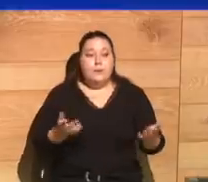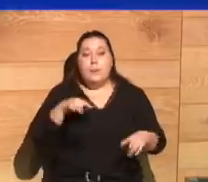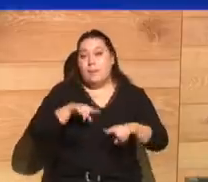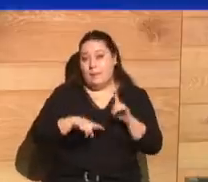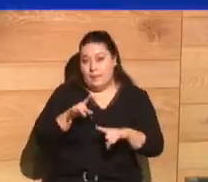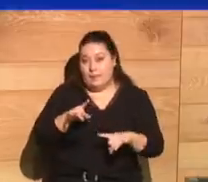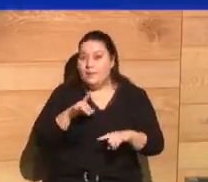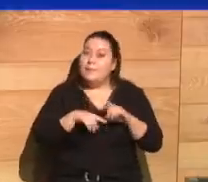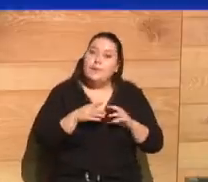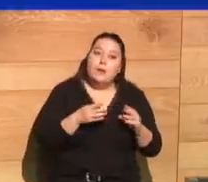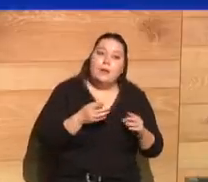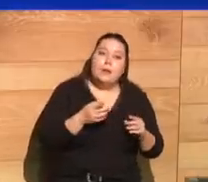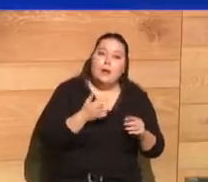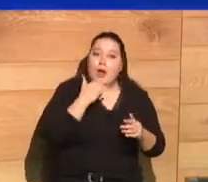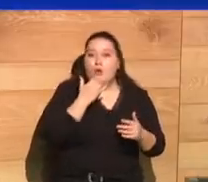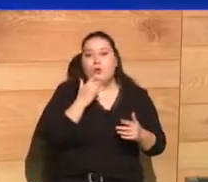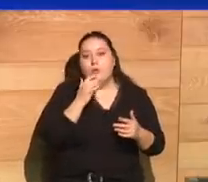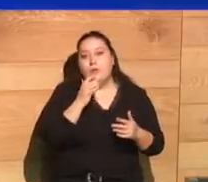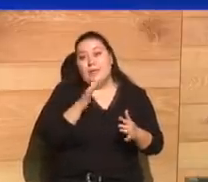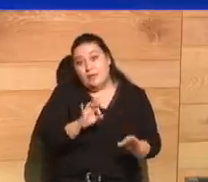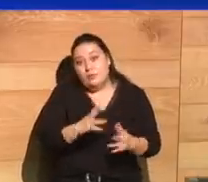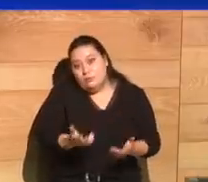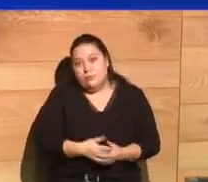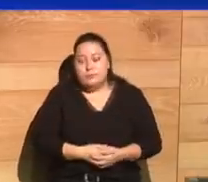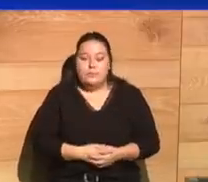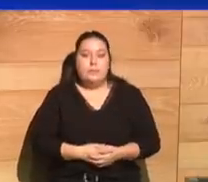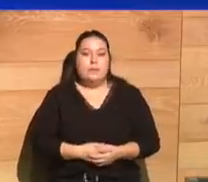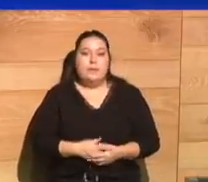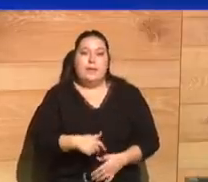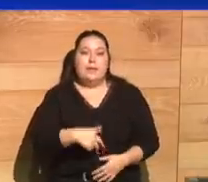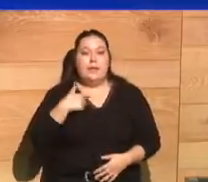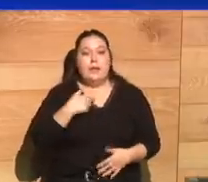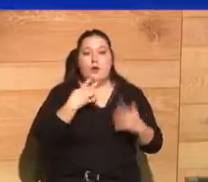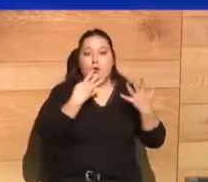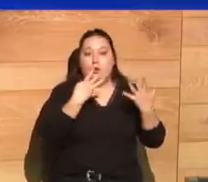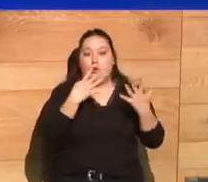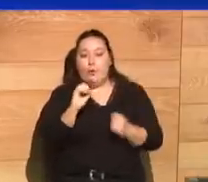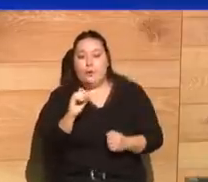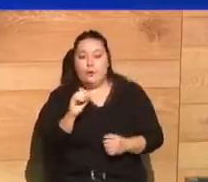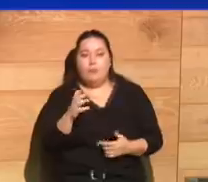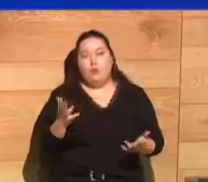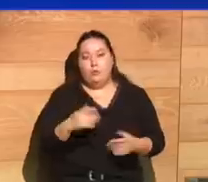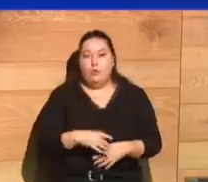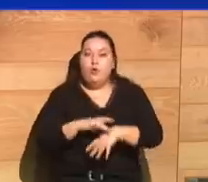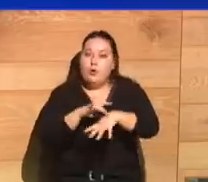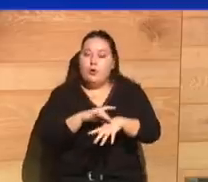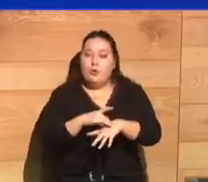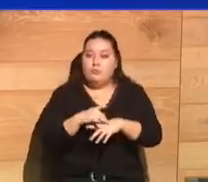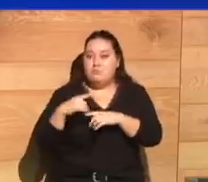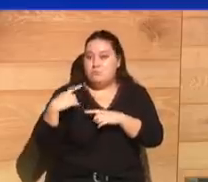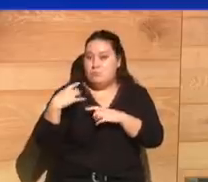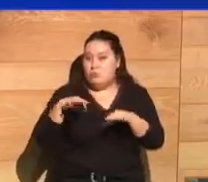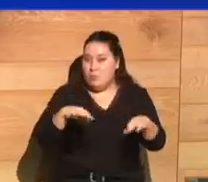en realidad no depende tanto, es bastante exacta la media. En general, 90... un guión tradicional en esa